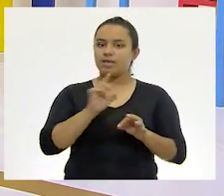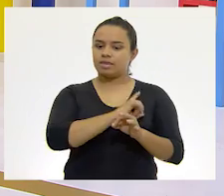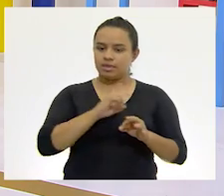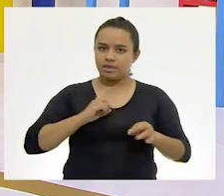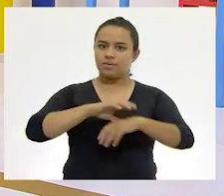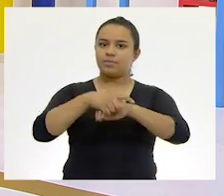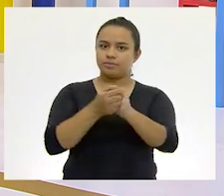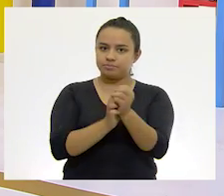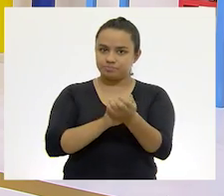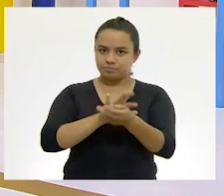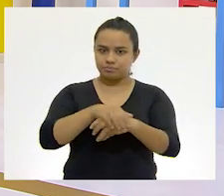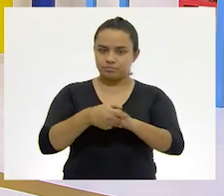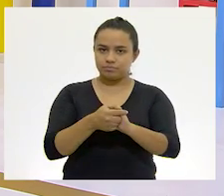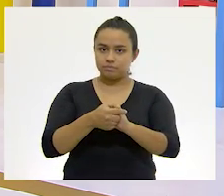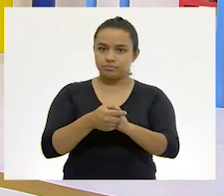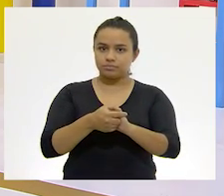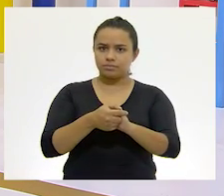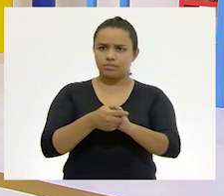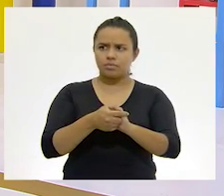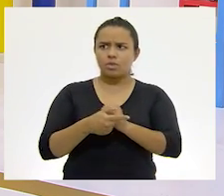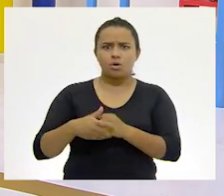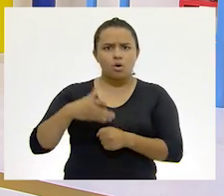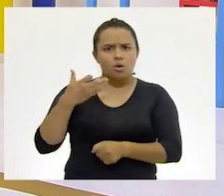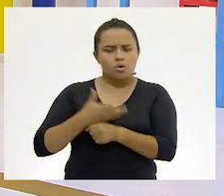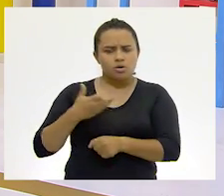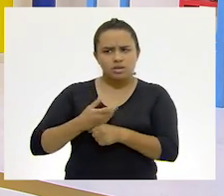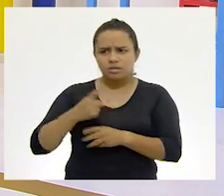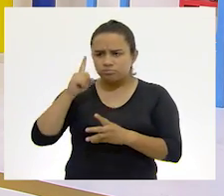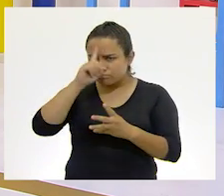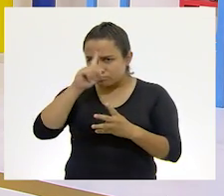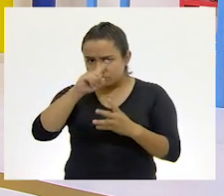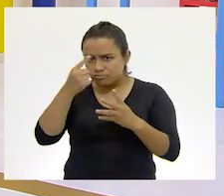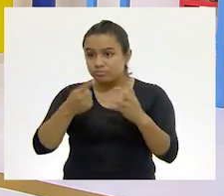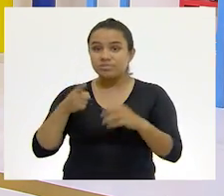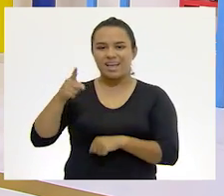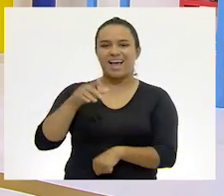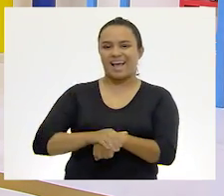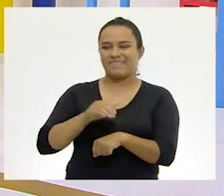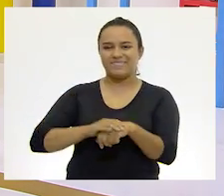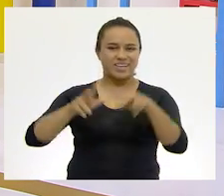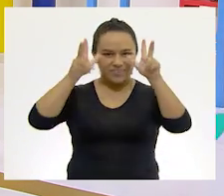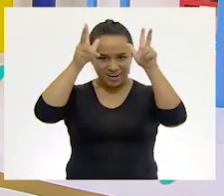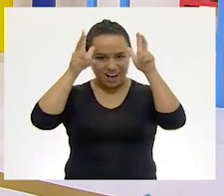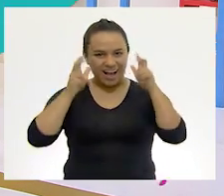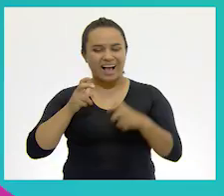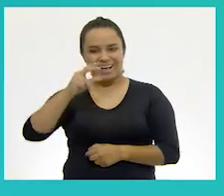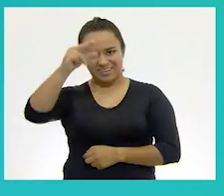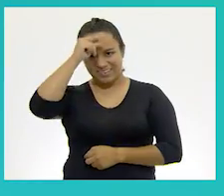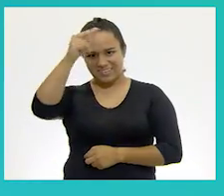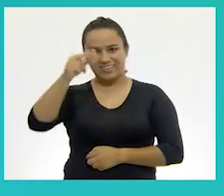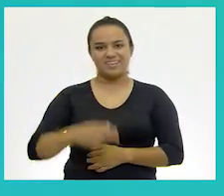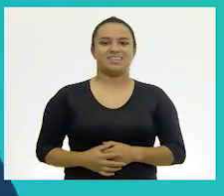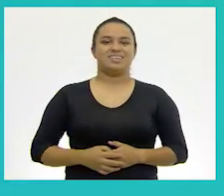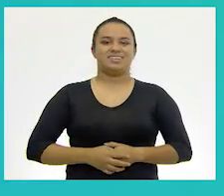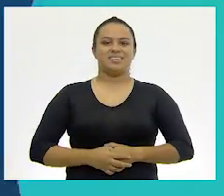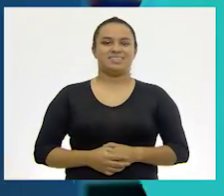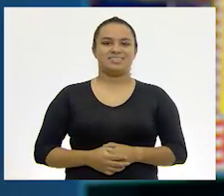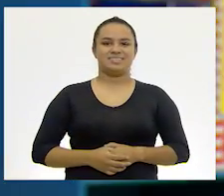muy bien las manos. Y nos va a dar algunas recomendaciones mi querido Ajolisto.